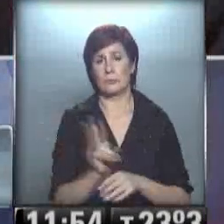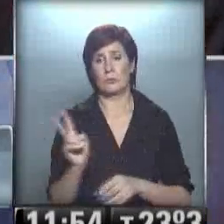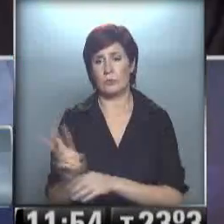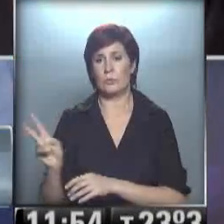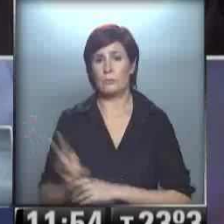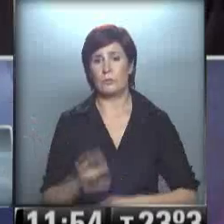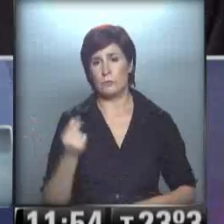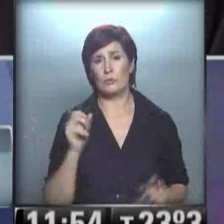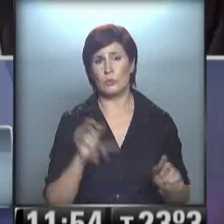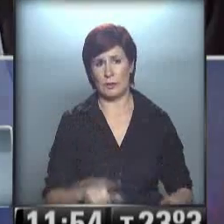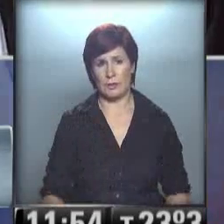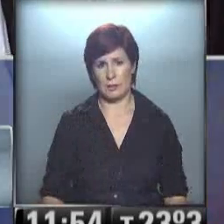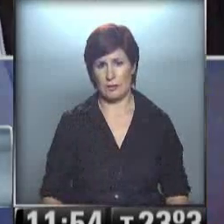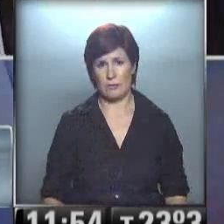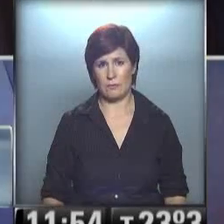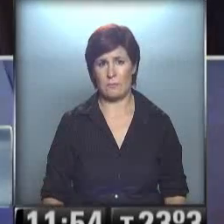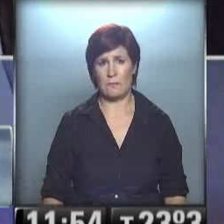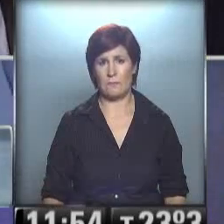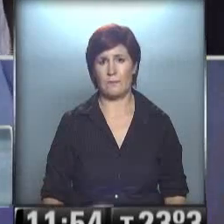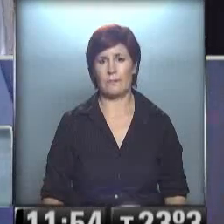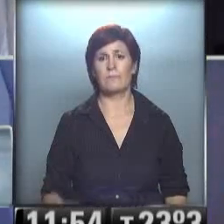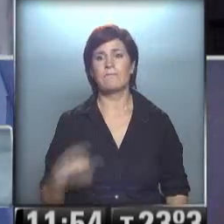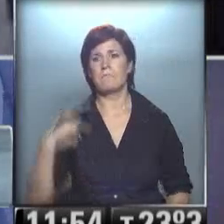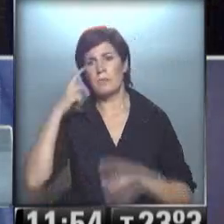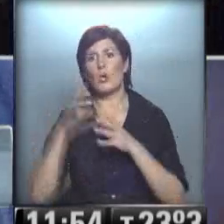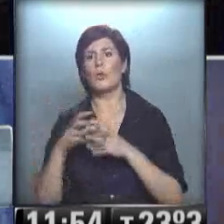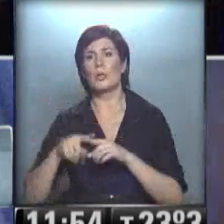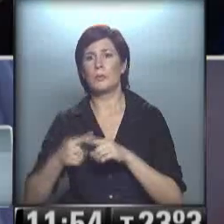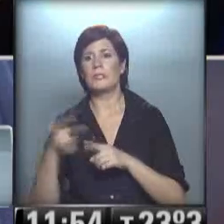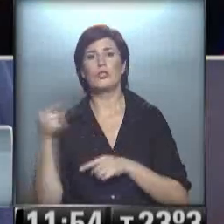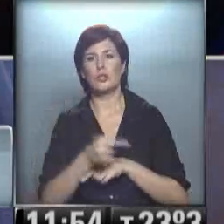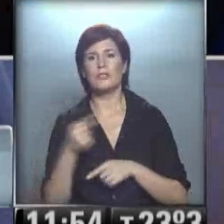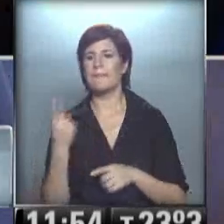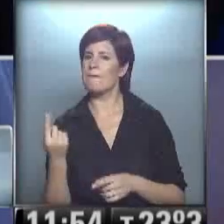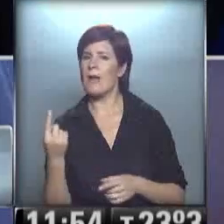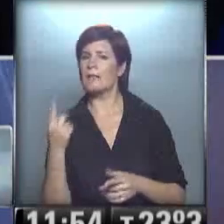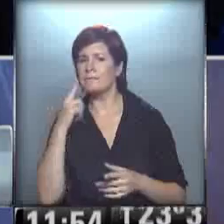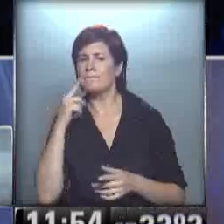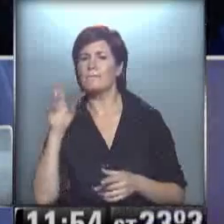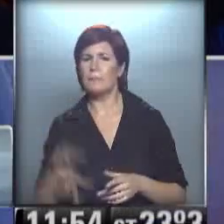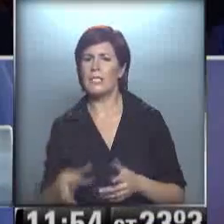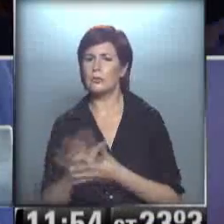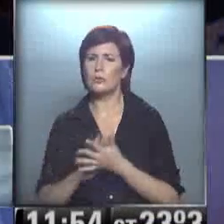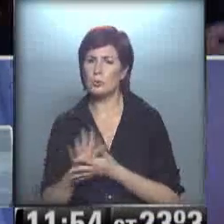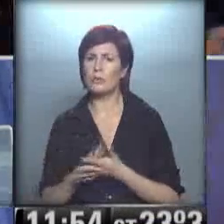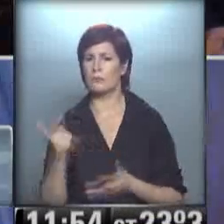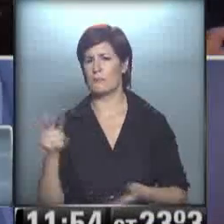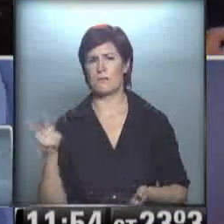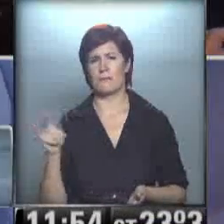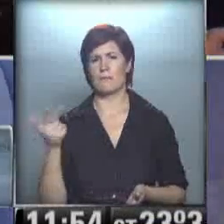este tema. Y sin embargo no se ha hecho. No se ha hecho y esto creo que es uno de los déficits que tiene la política en Argentina,